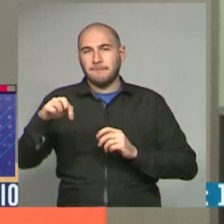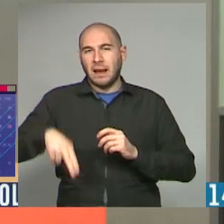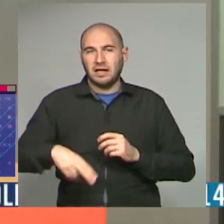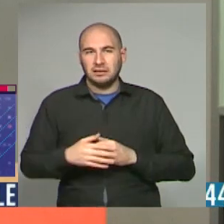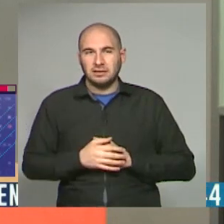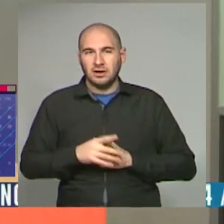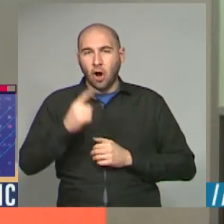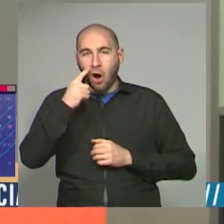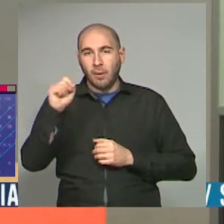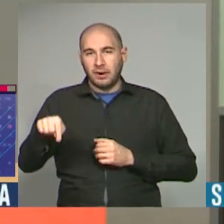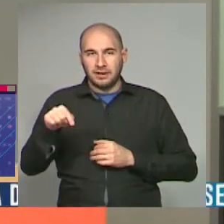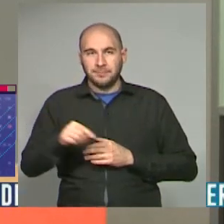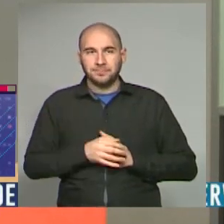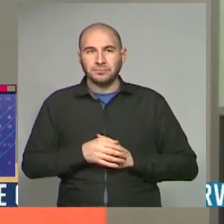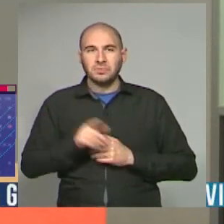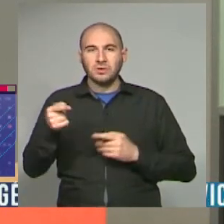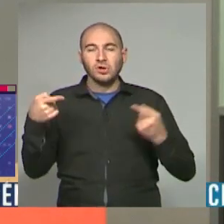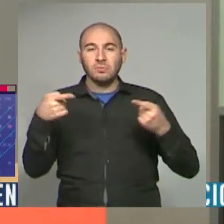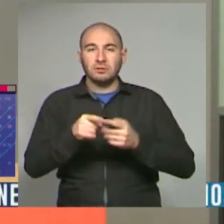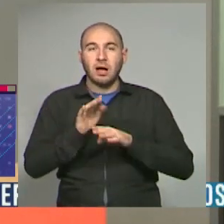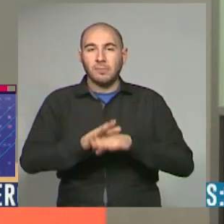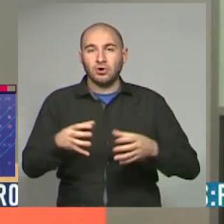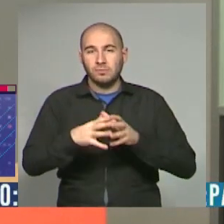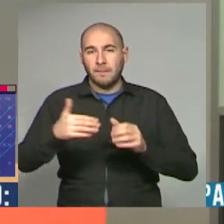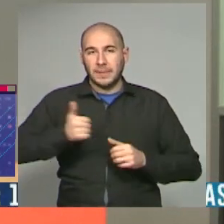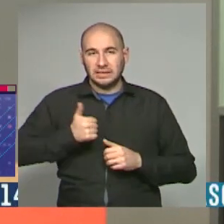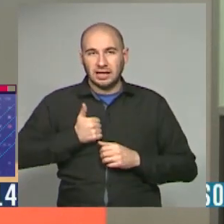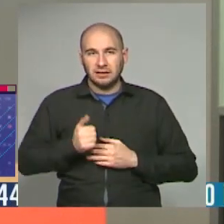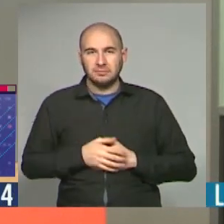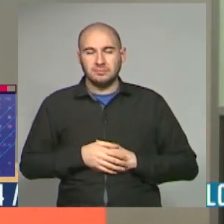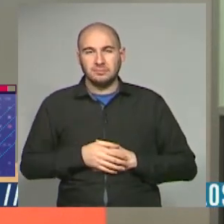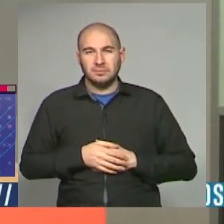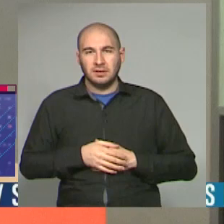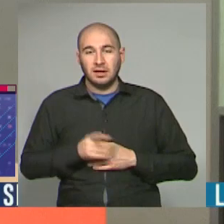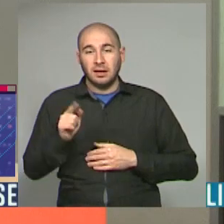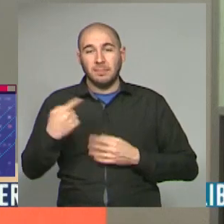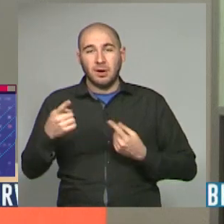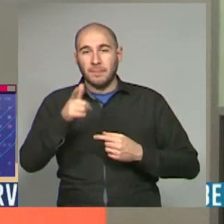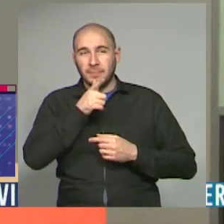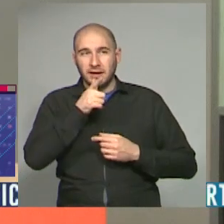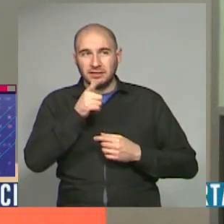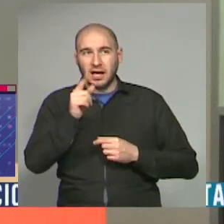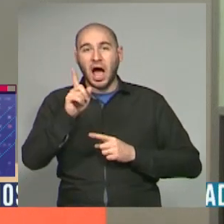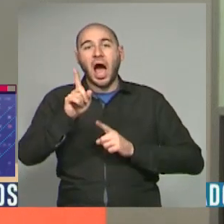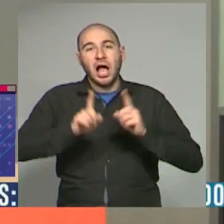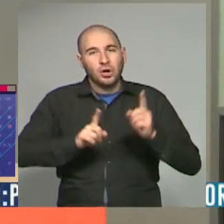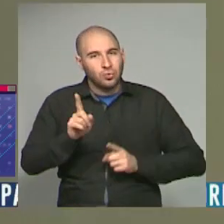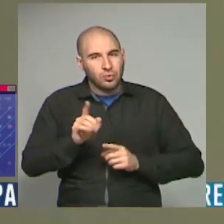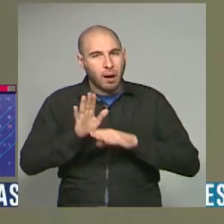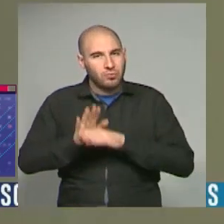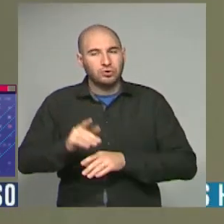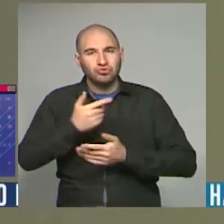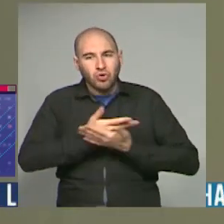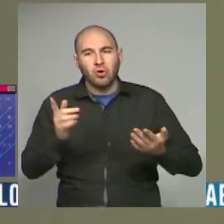planeado Guaidó con la idea del apoyo de los militares, aunque recibió aparentemente el de algunos, no todo